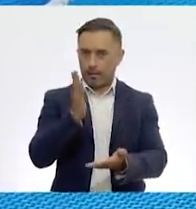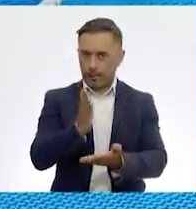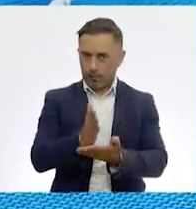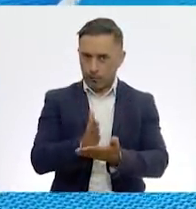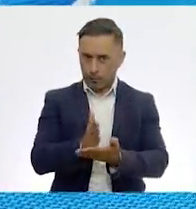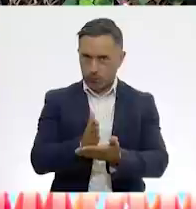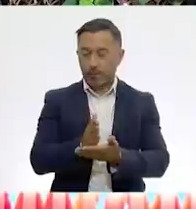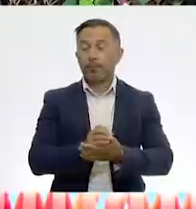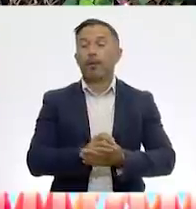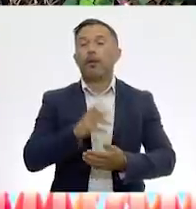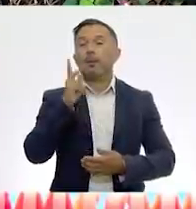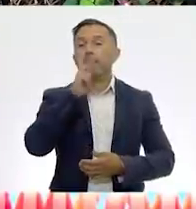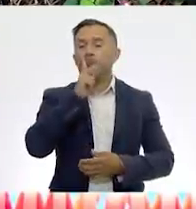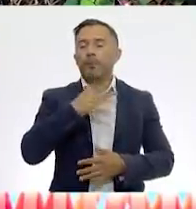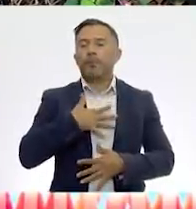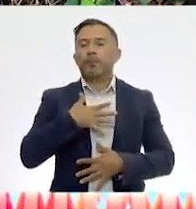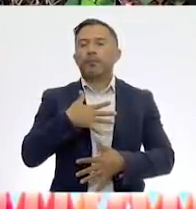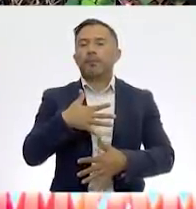Respira.